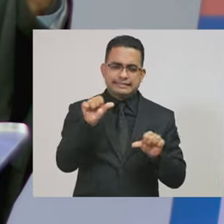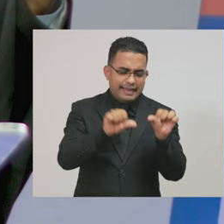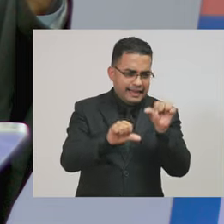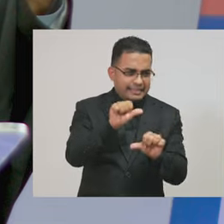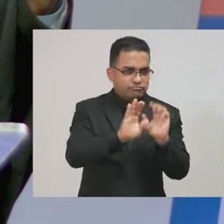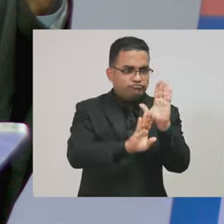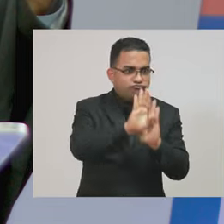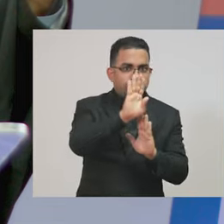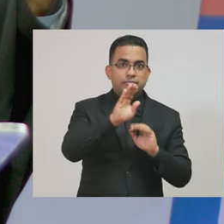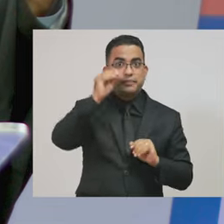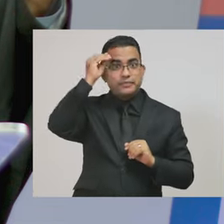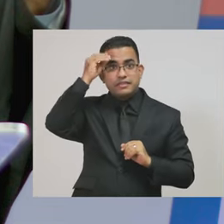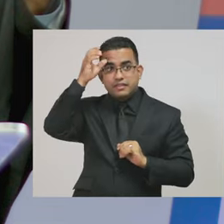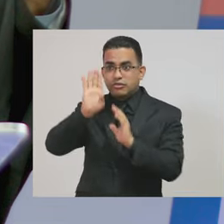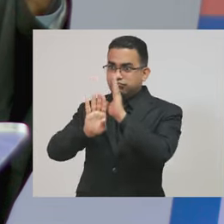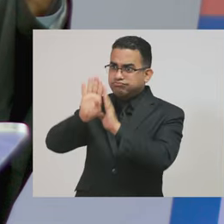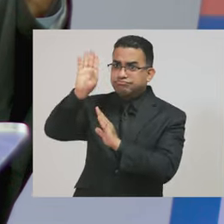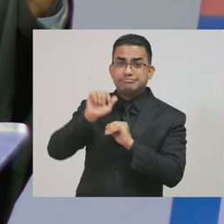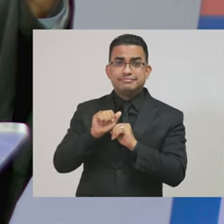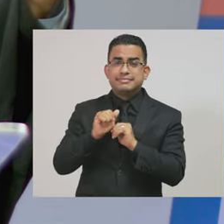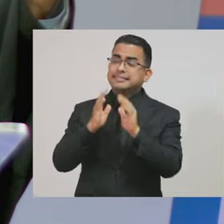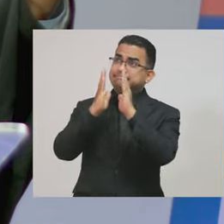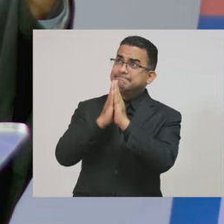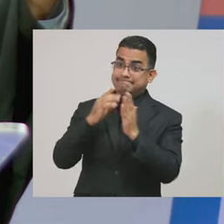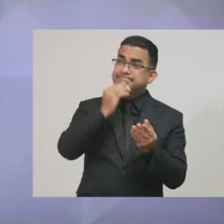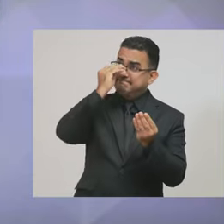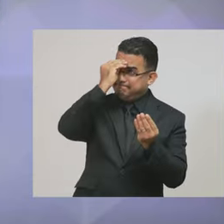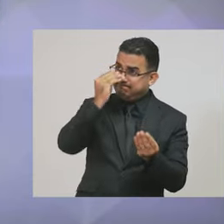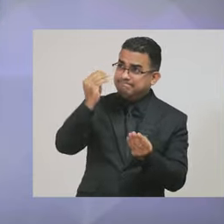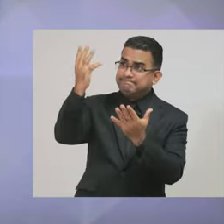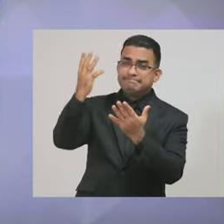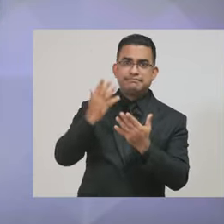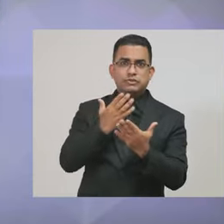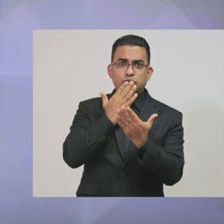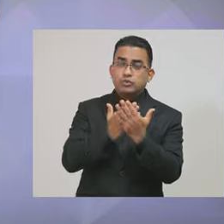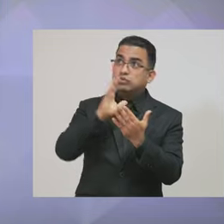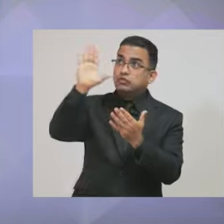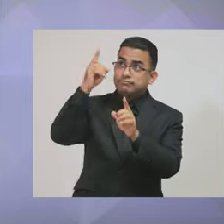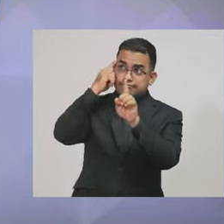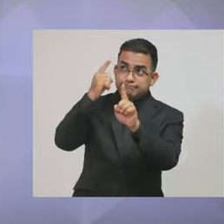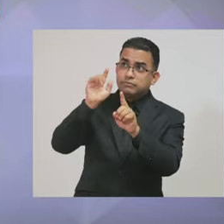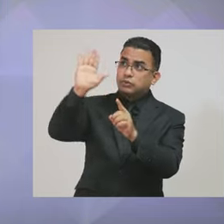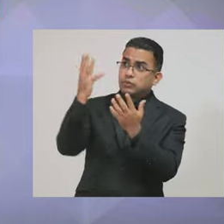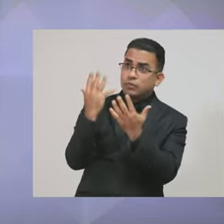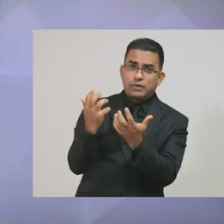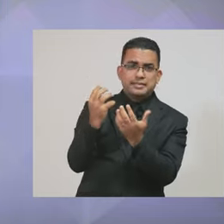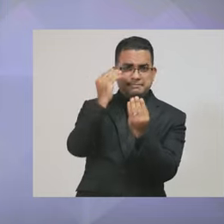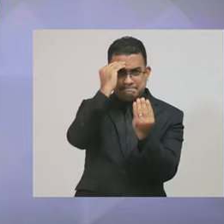en sabiduría en ciencia y conocimiento te pedimos que nosotros tus fieles